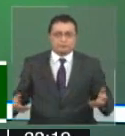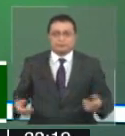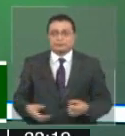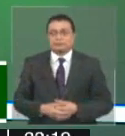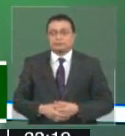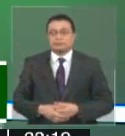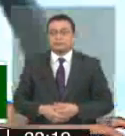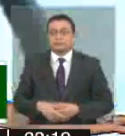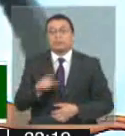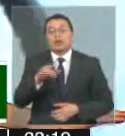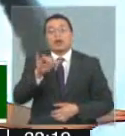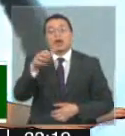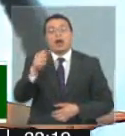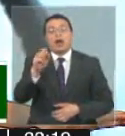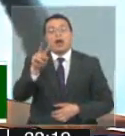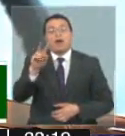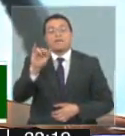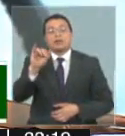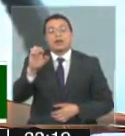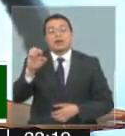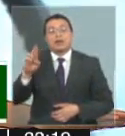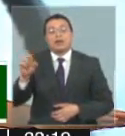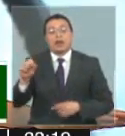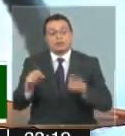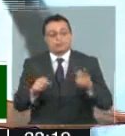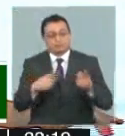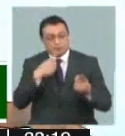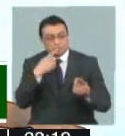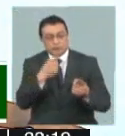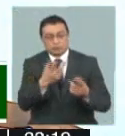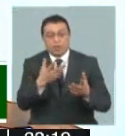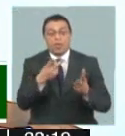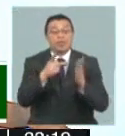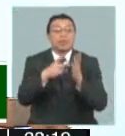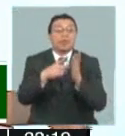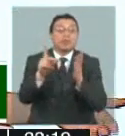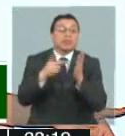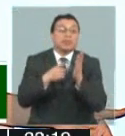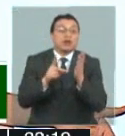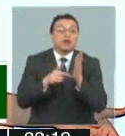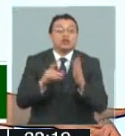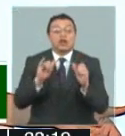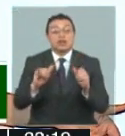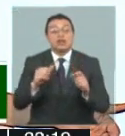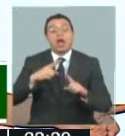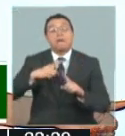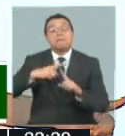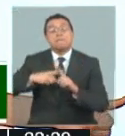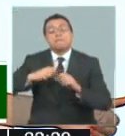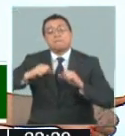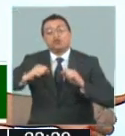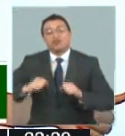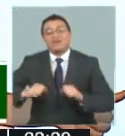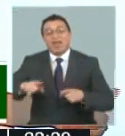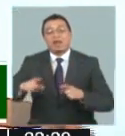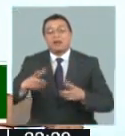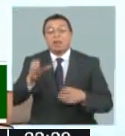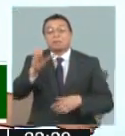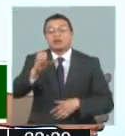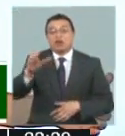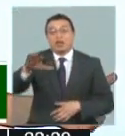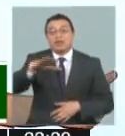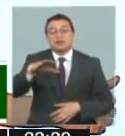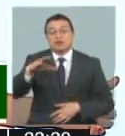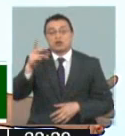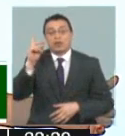Y Javiera, hemos hablado hasta ahora del diagnóstico y las posibilidades respecto a personas con discapacidad física, pero